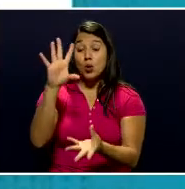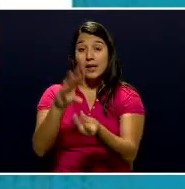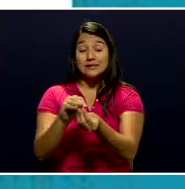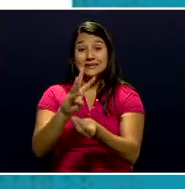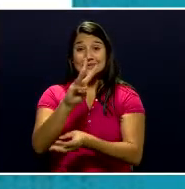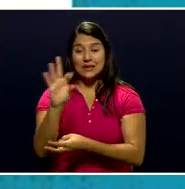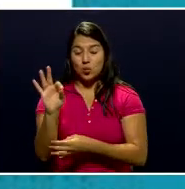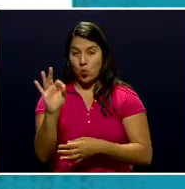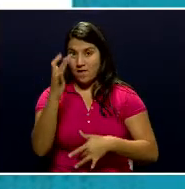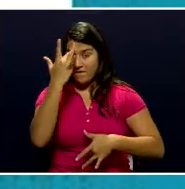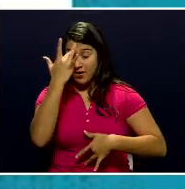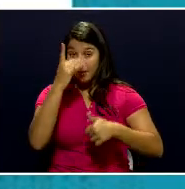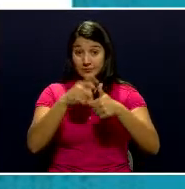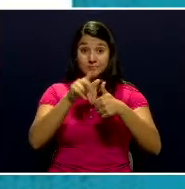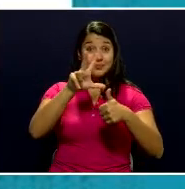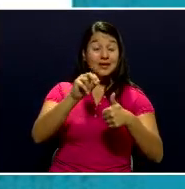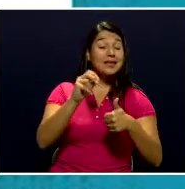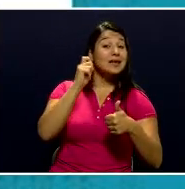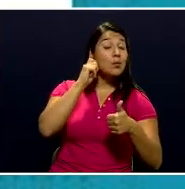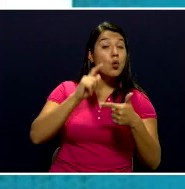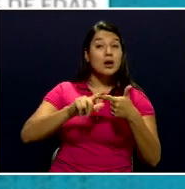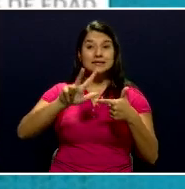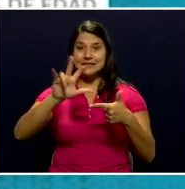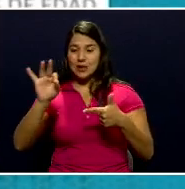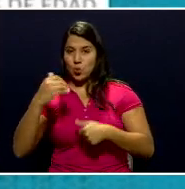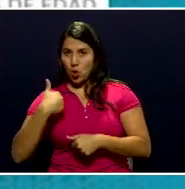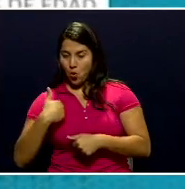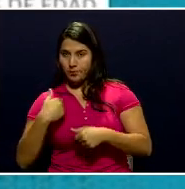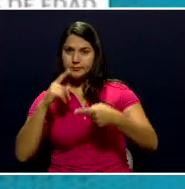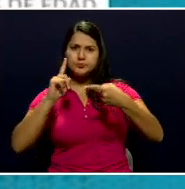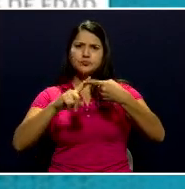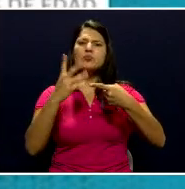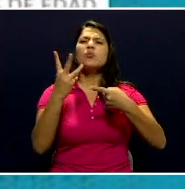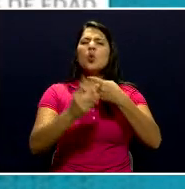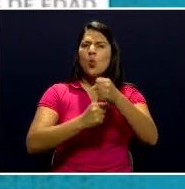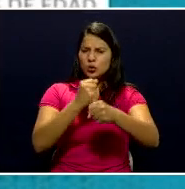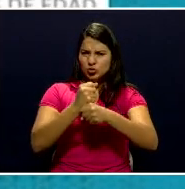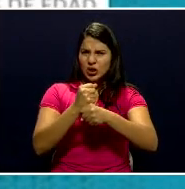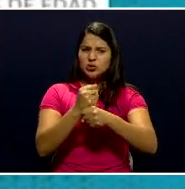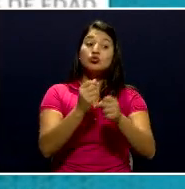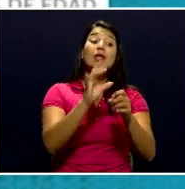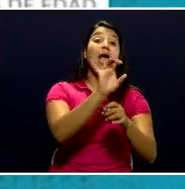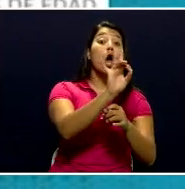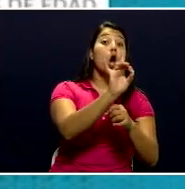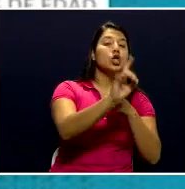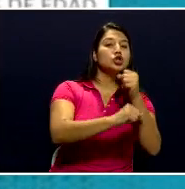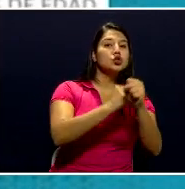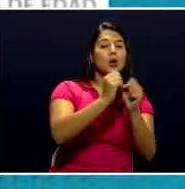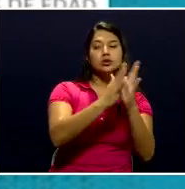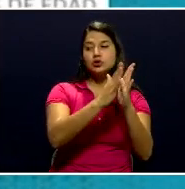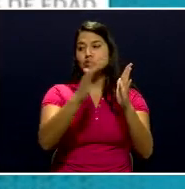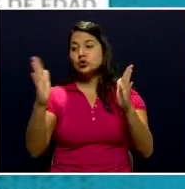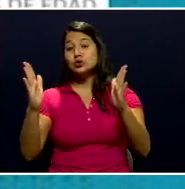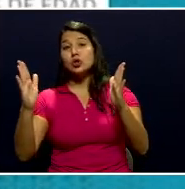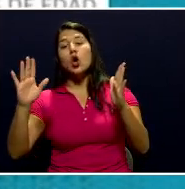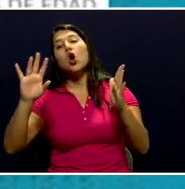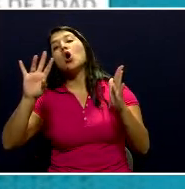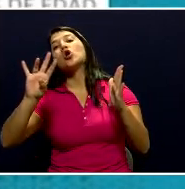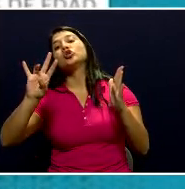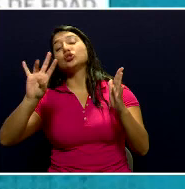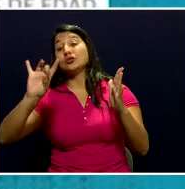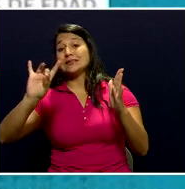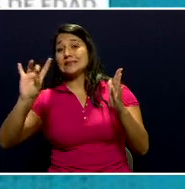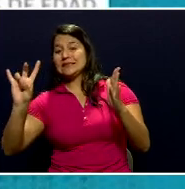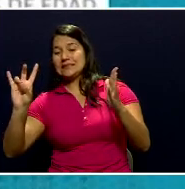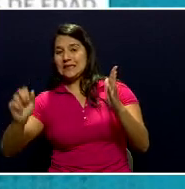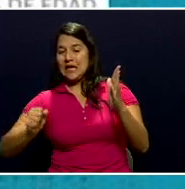30 mujeres infectadas y 39 hombres. El rango de edades pasó de 8 años a 87 años. En